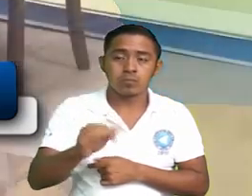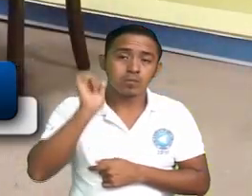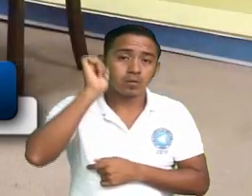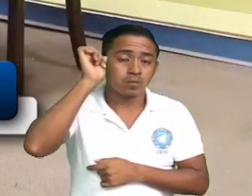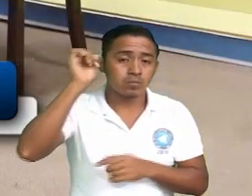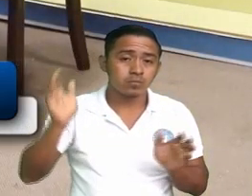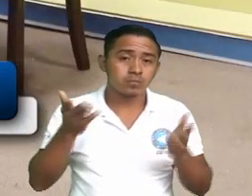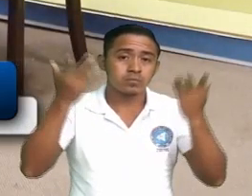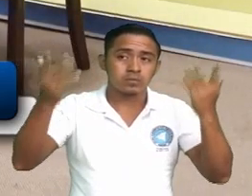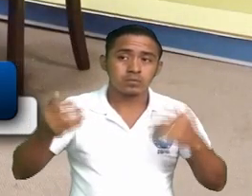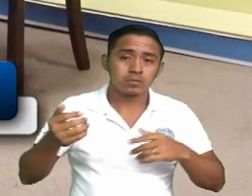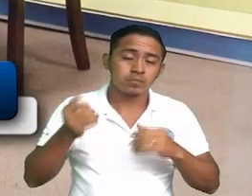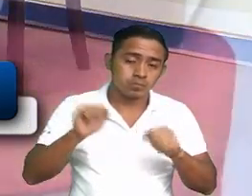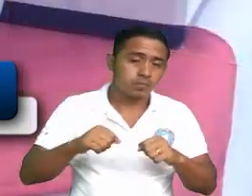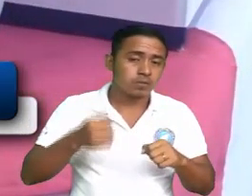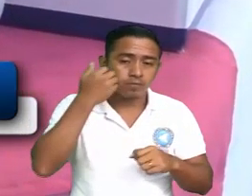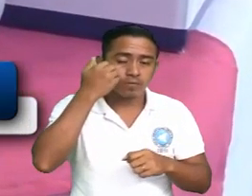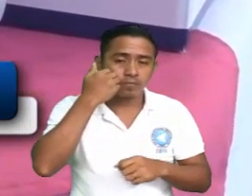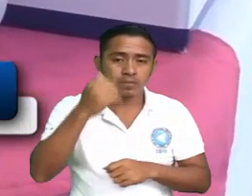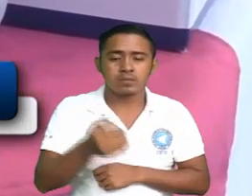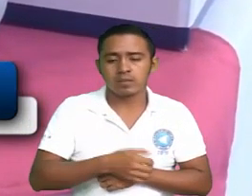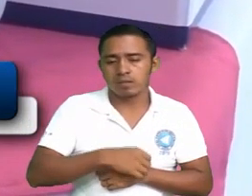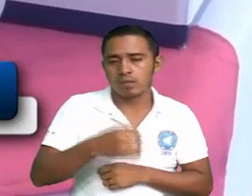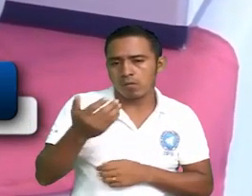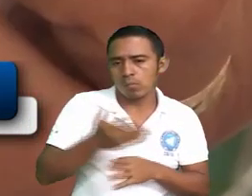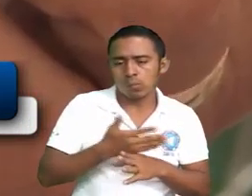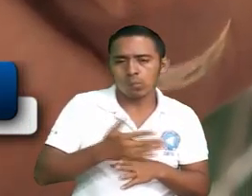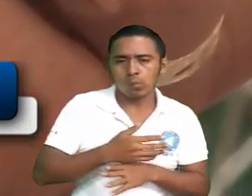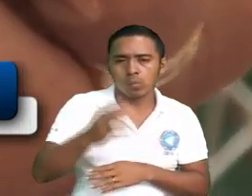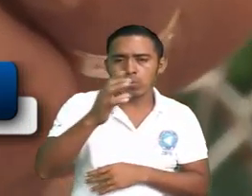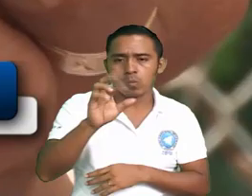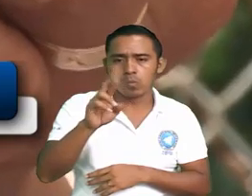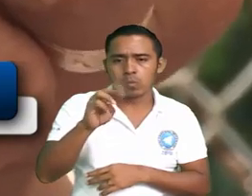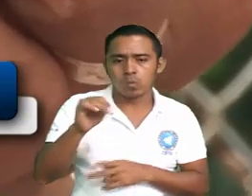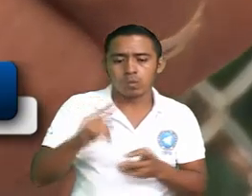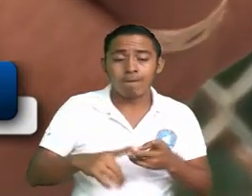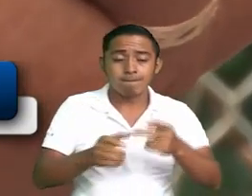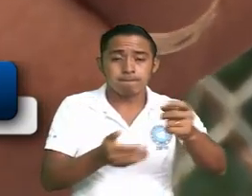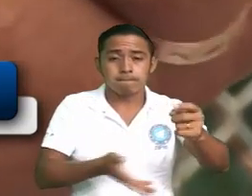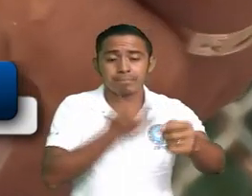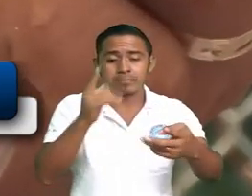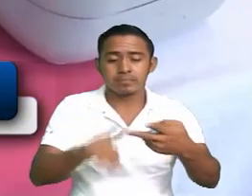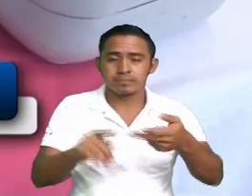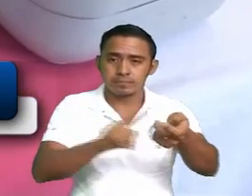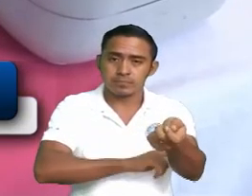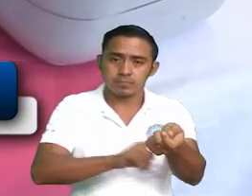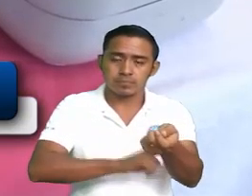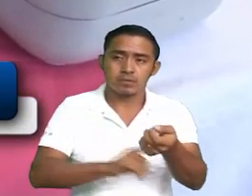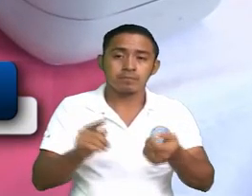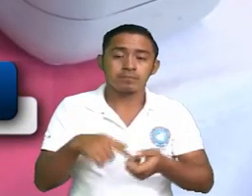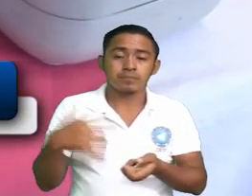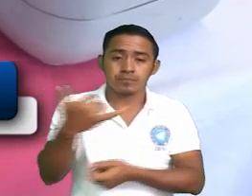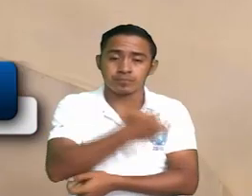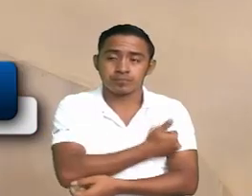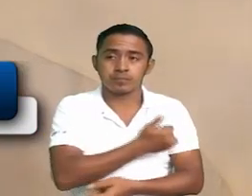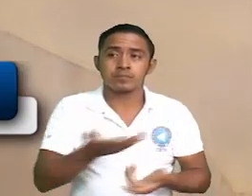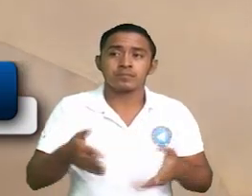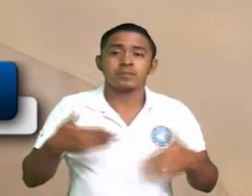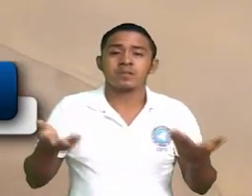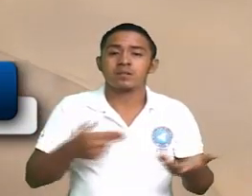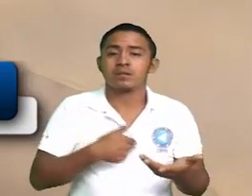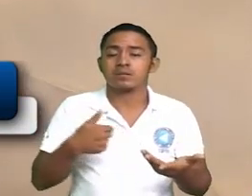mayor con enfermedades crónicas. Dentro de las enfermedades crónicas está la hipertensión, la diabetes, y esta vacuna lo que nos previene